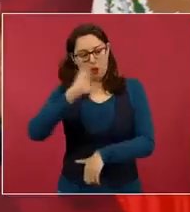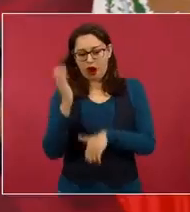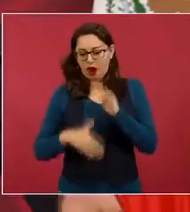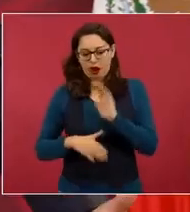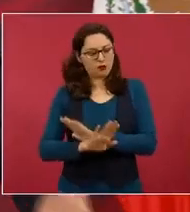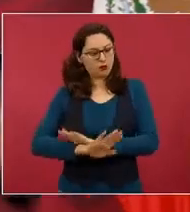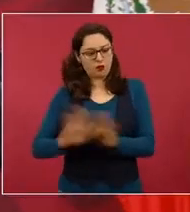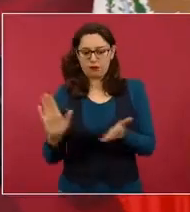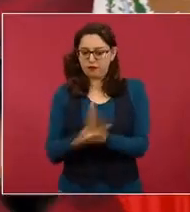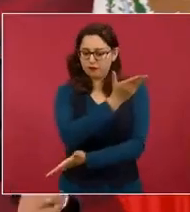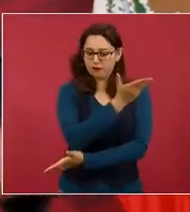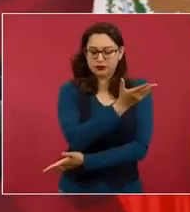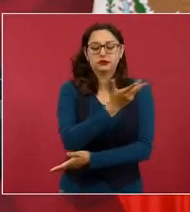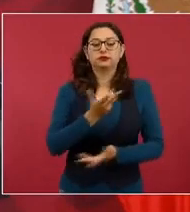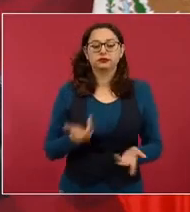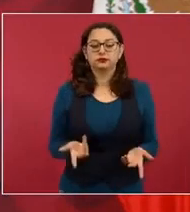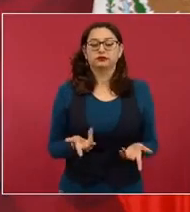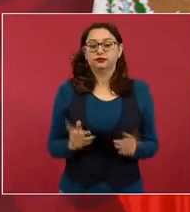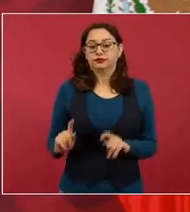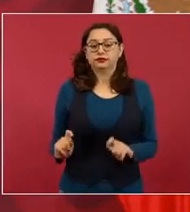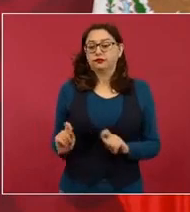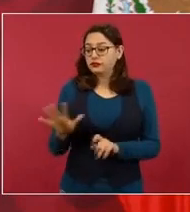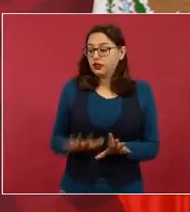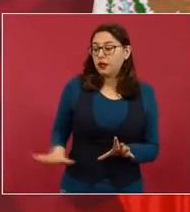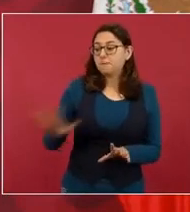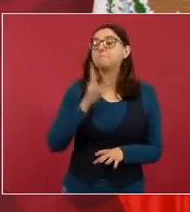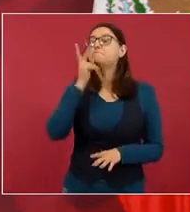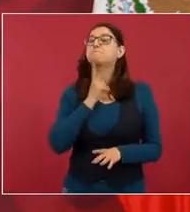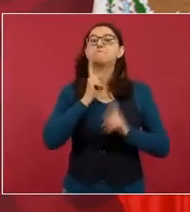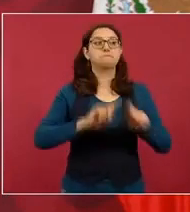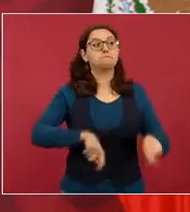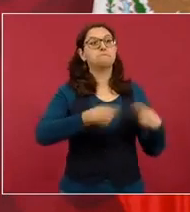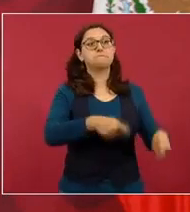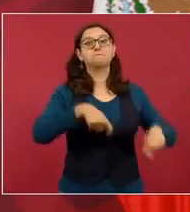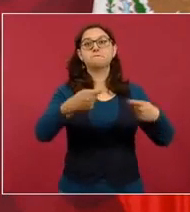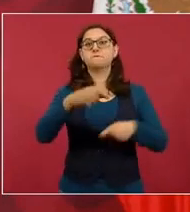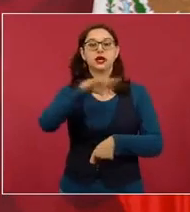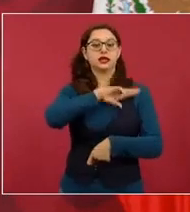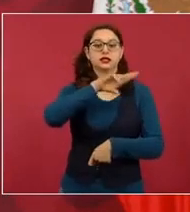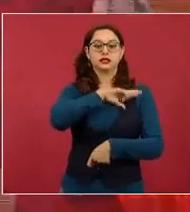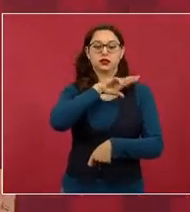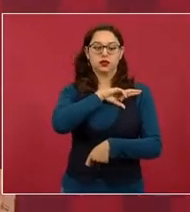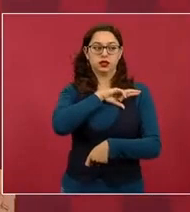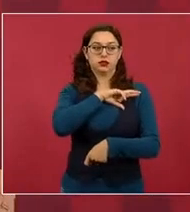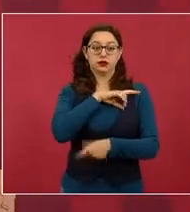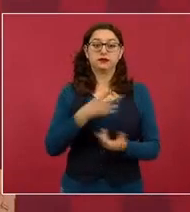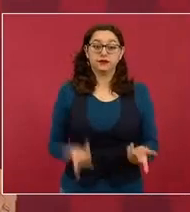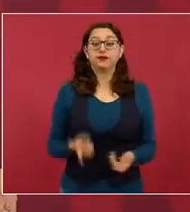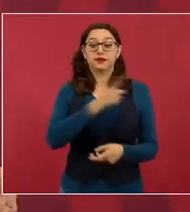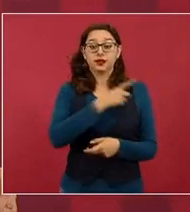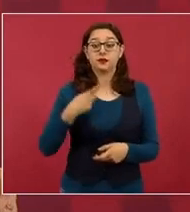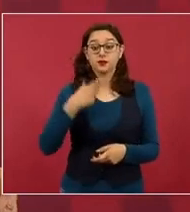entregando las zonas petroleras a particulares. No olvidemos que la